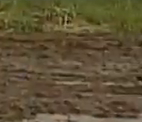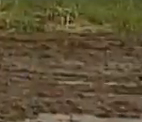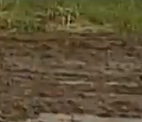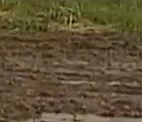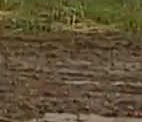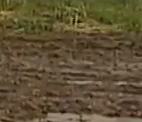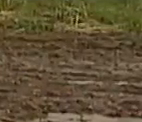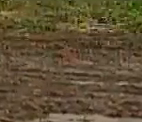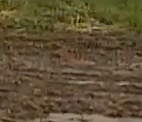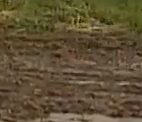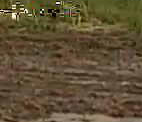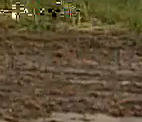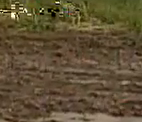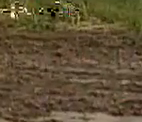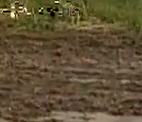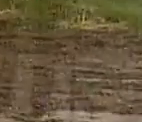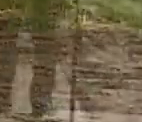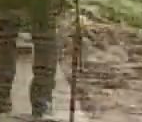Bienvenido, presidente.